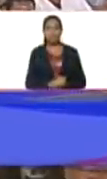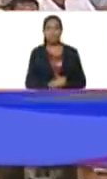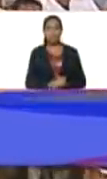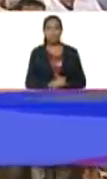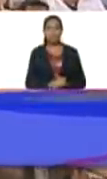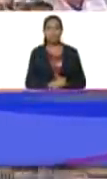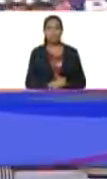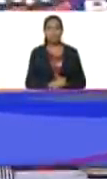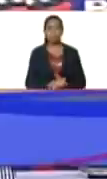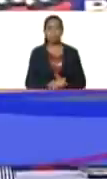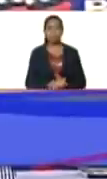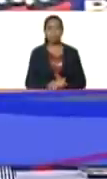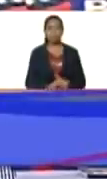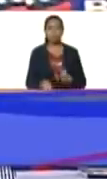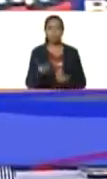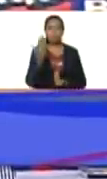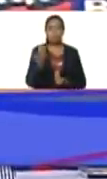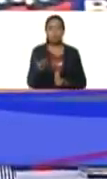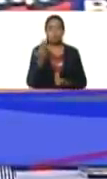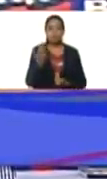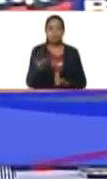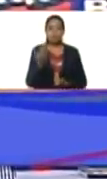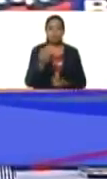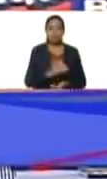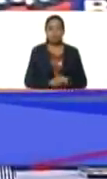Muy importante.